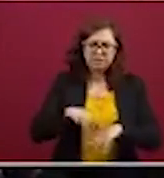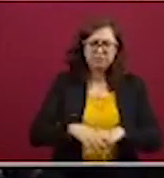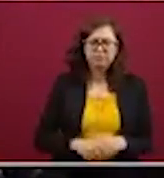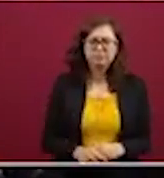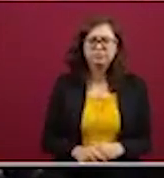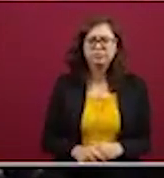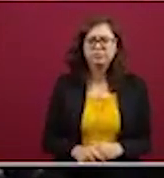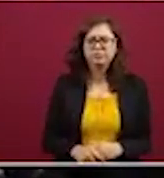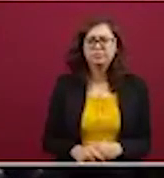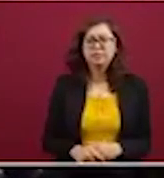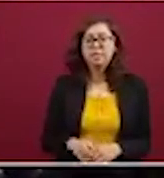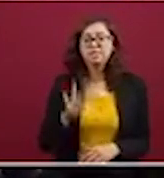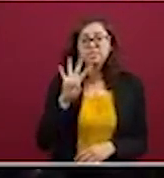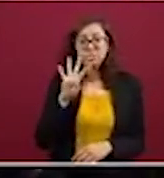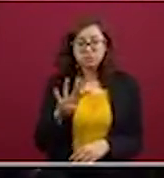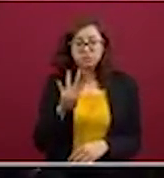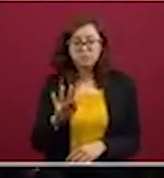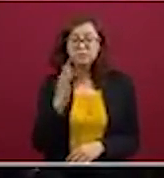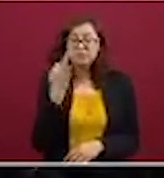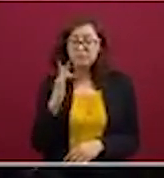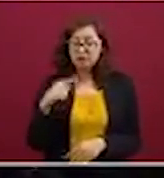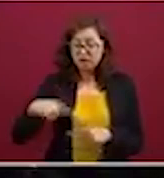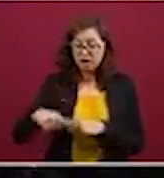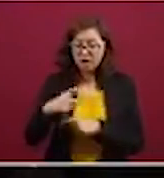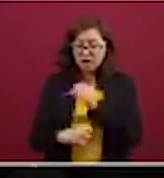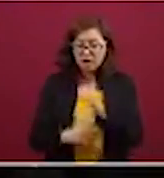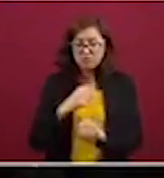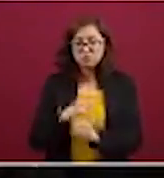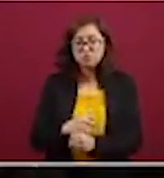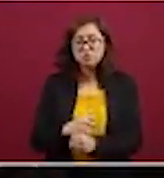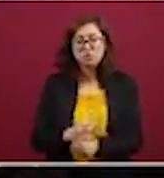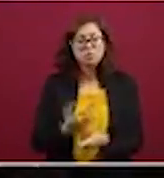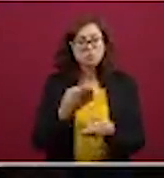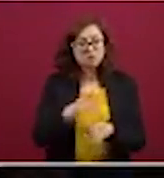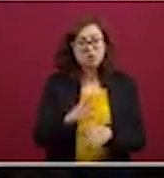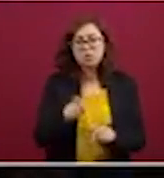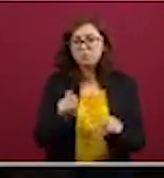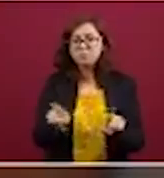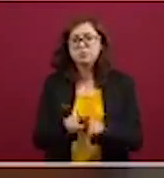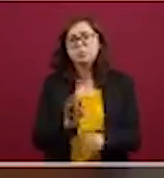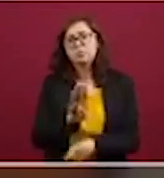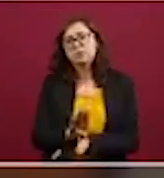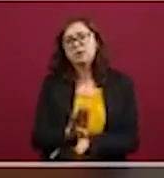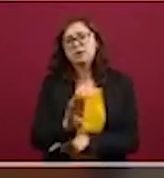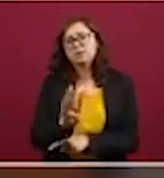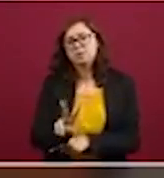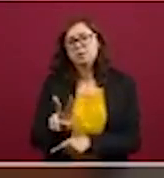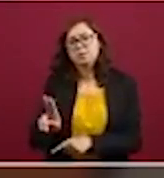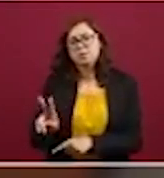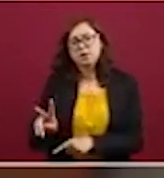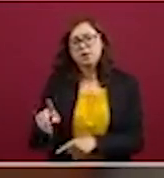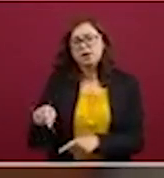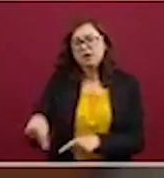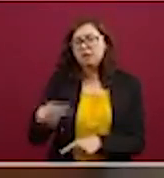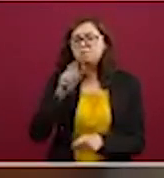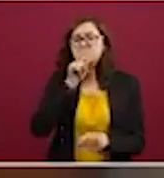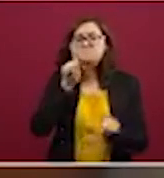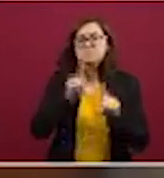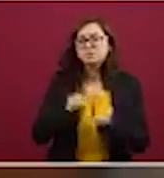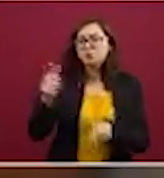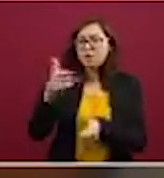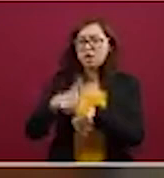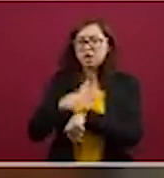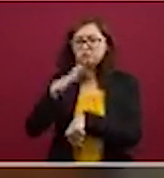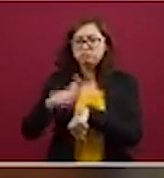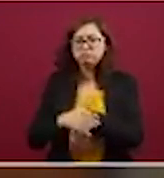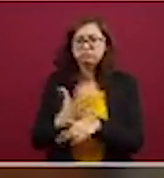de este año su banco igual que bbva bancomer city y la calificadora fitch